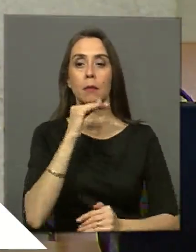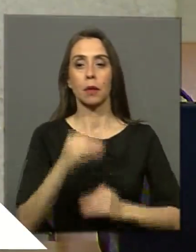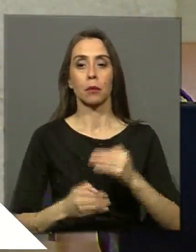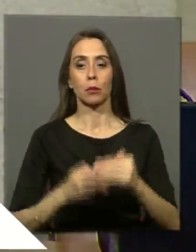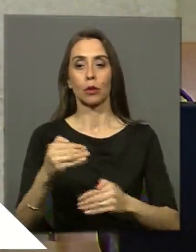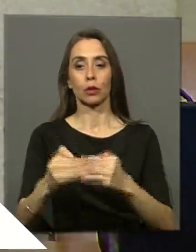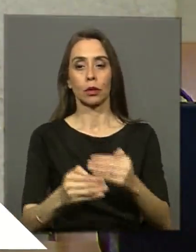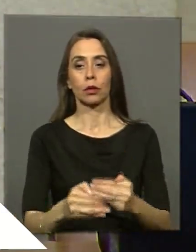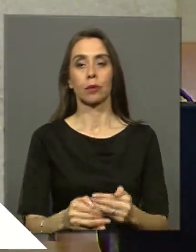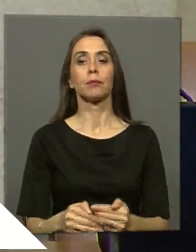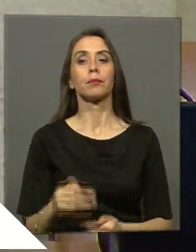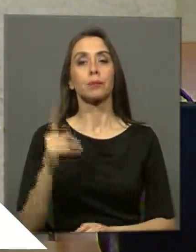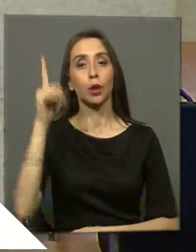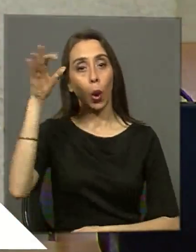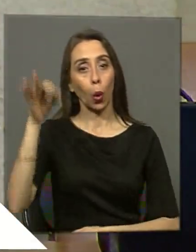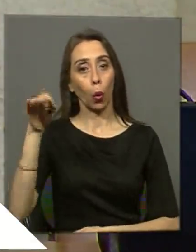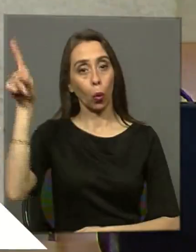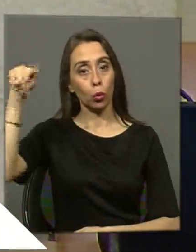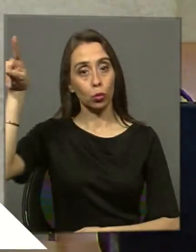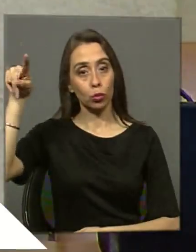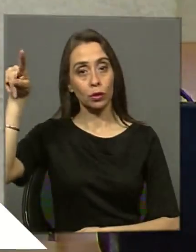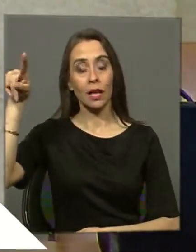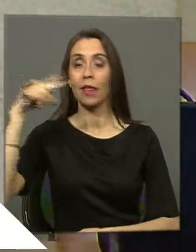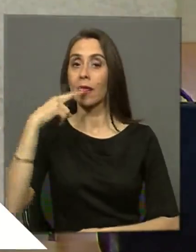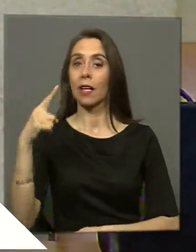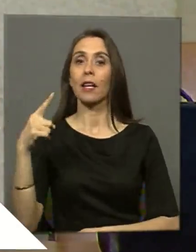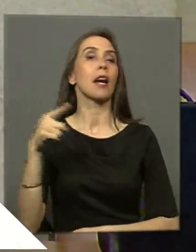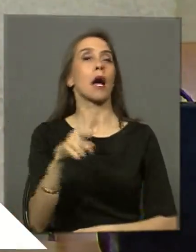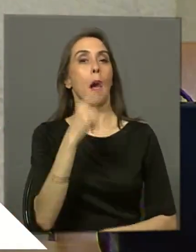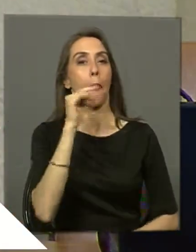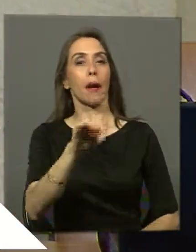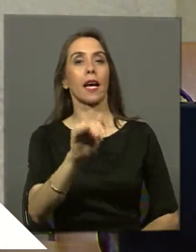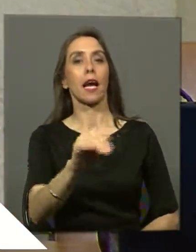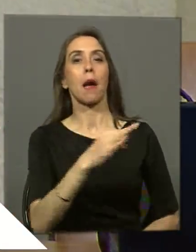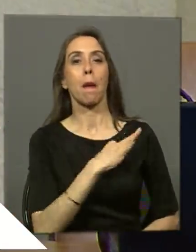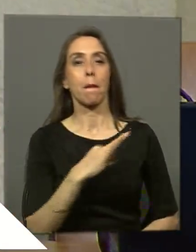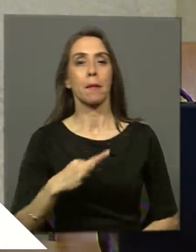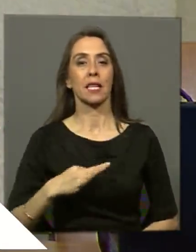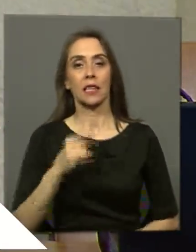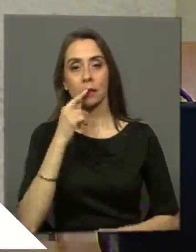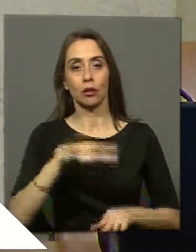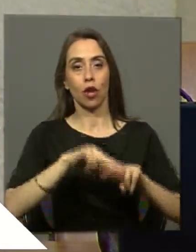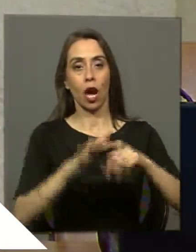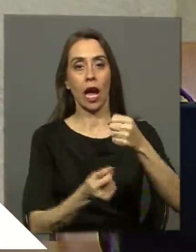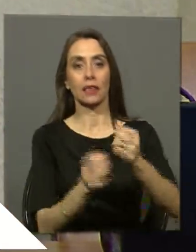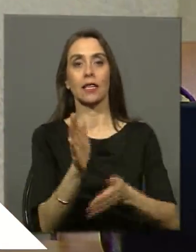así que a propósito de usted le pasamos la visita al ministro de Hacienda para que acelere el código ¿ya?